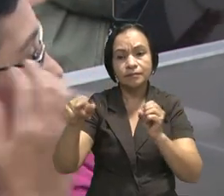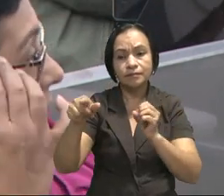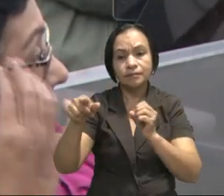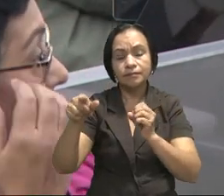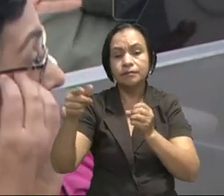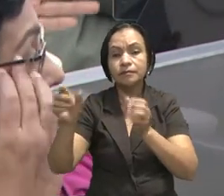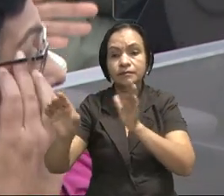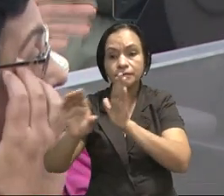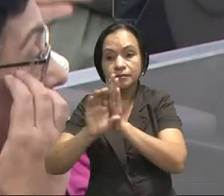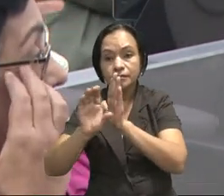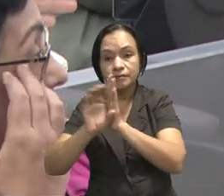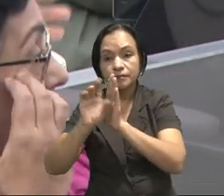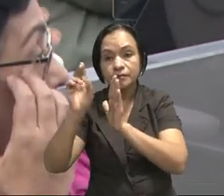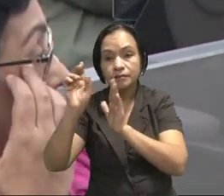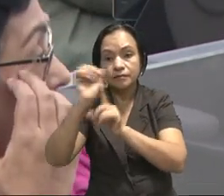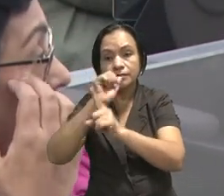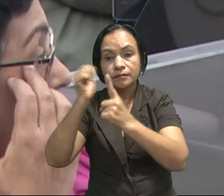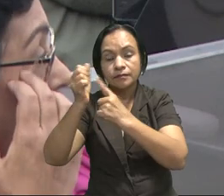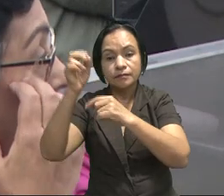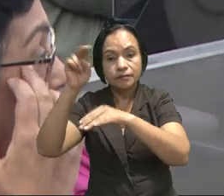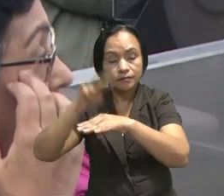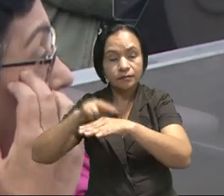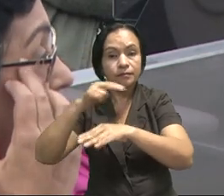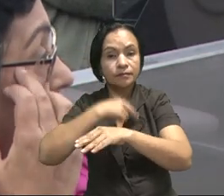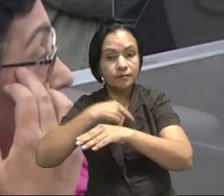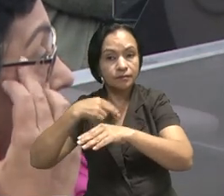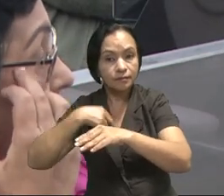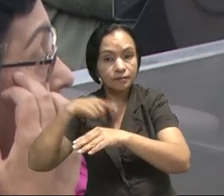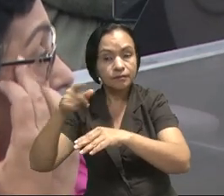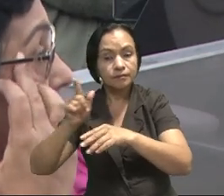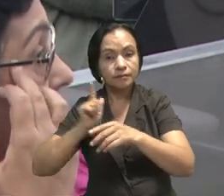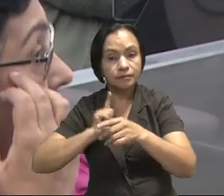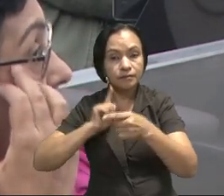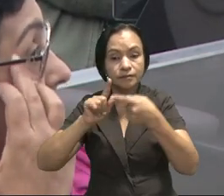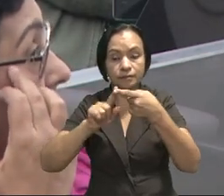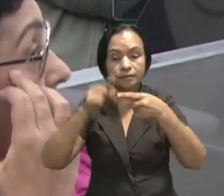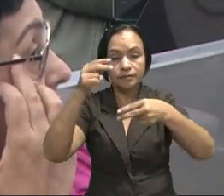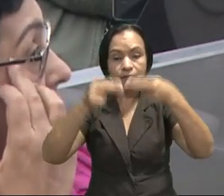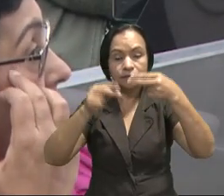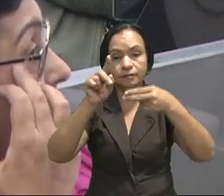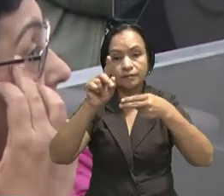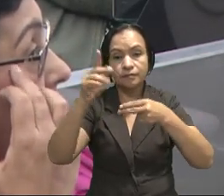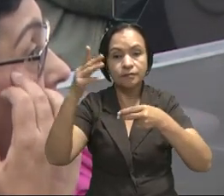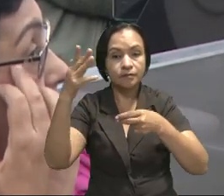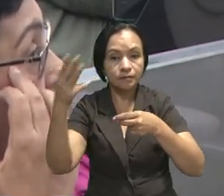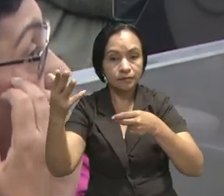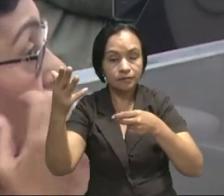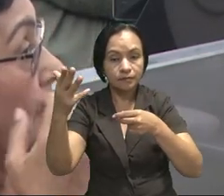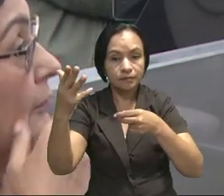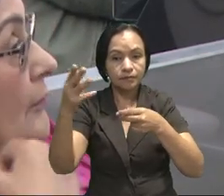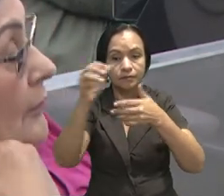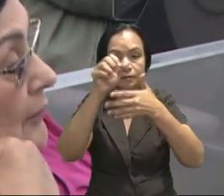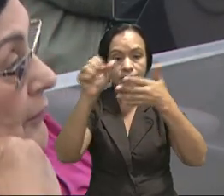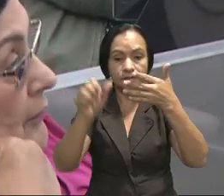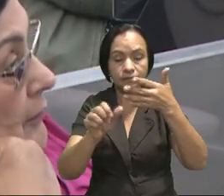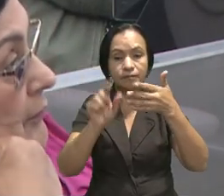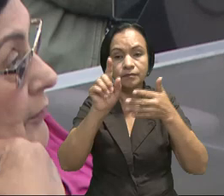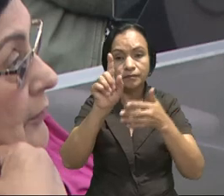facultad constitucional de la Asamblea Nacional contenida en el numeral 19 del